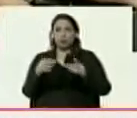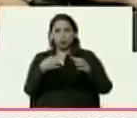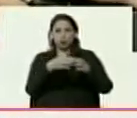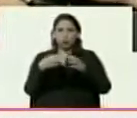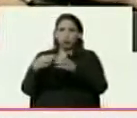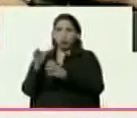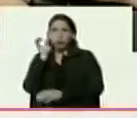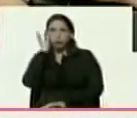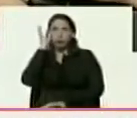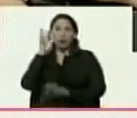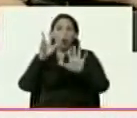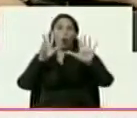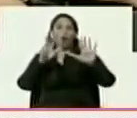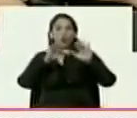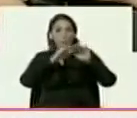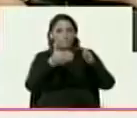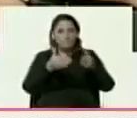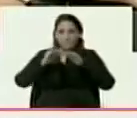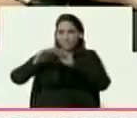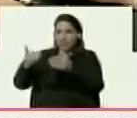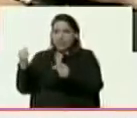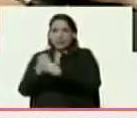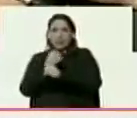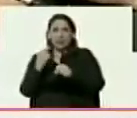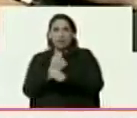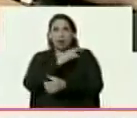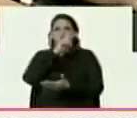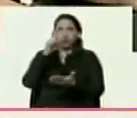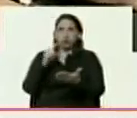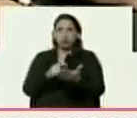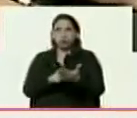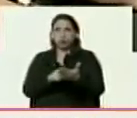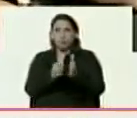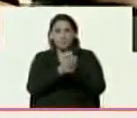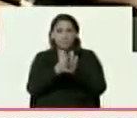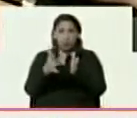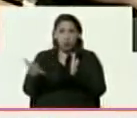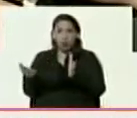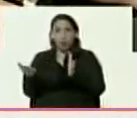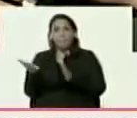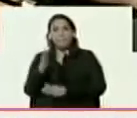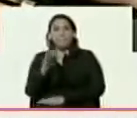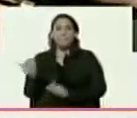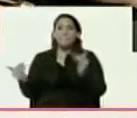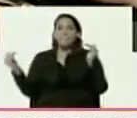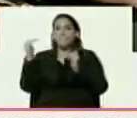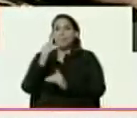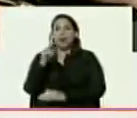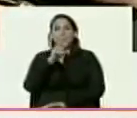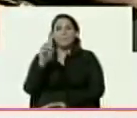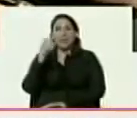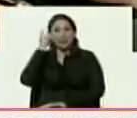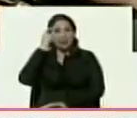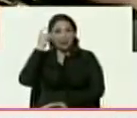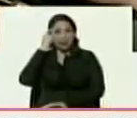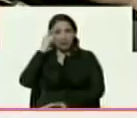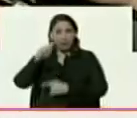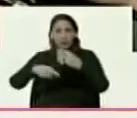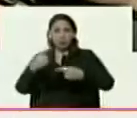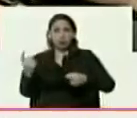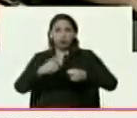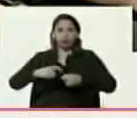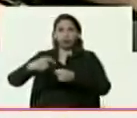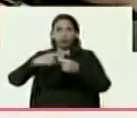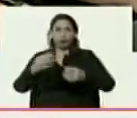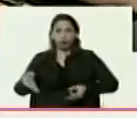de 8 mesas de trabajo complementario que en un lapso de no más de 20 días después de su conformación rendirán